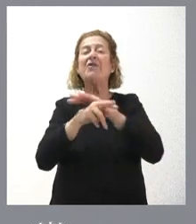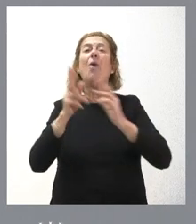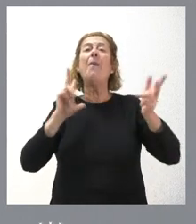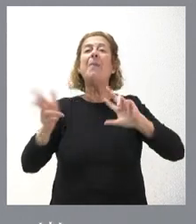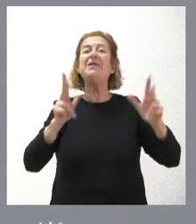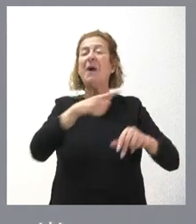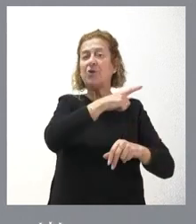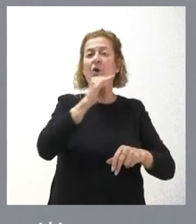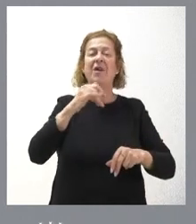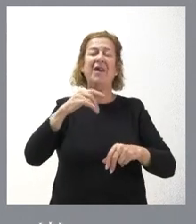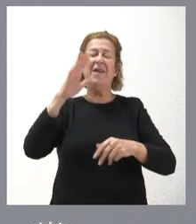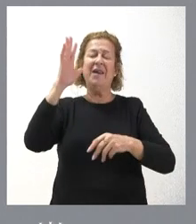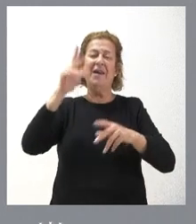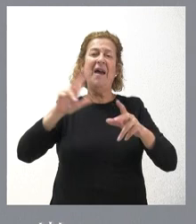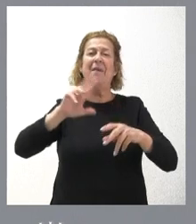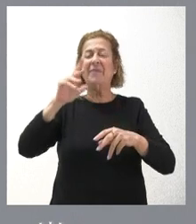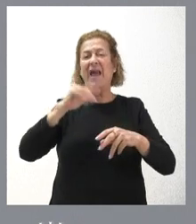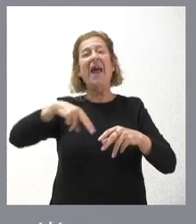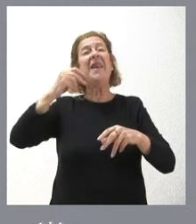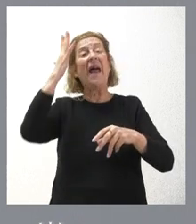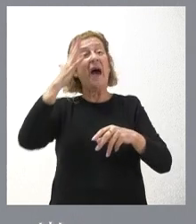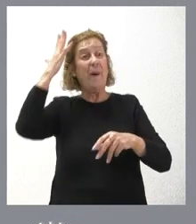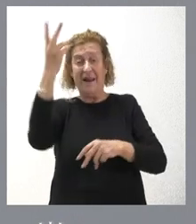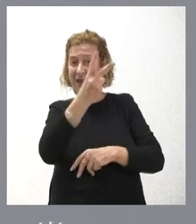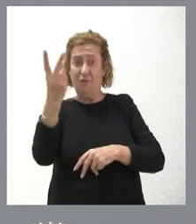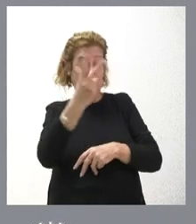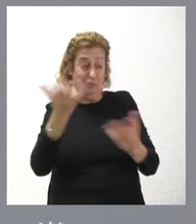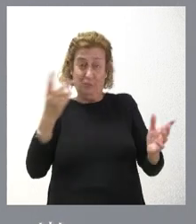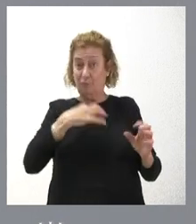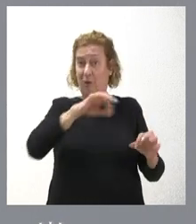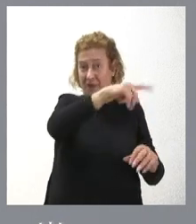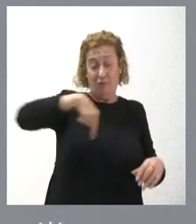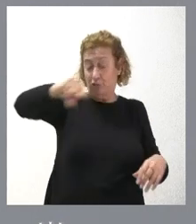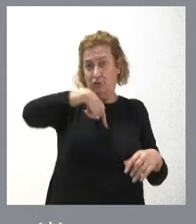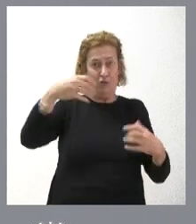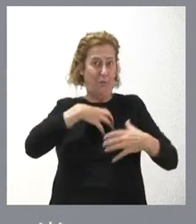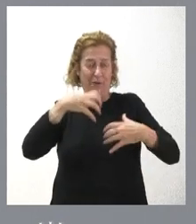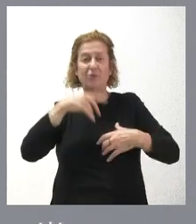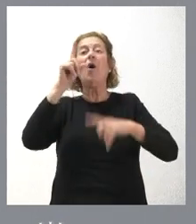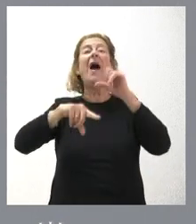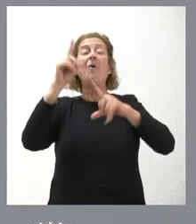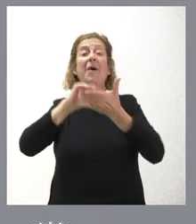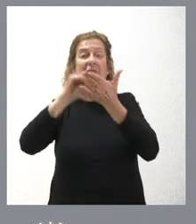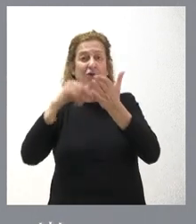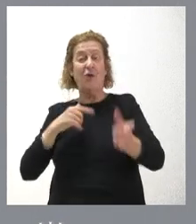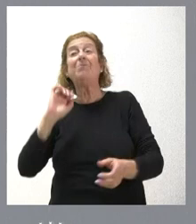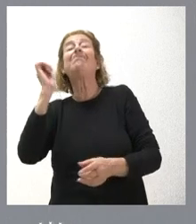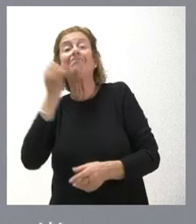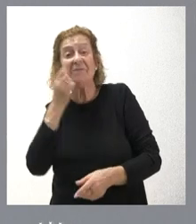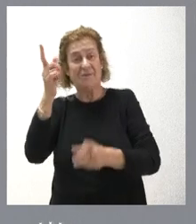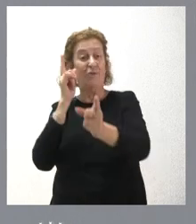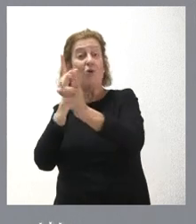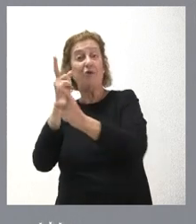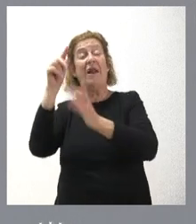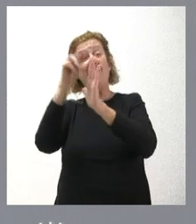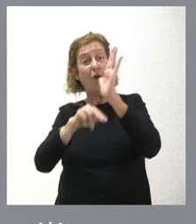navarra como saben ustedes en alguna ocasión Nosotros hemos recurrido el contenido de esas normativas lo que se ha dado Llamar las